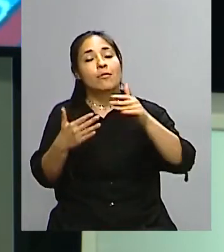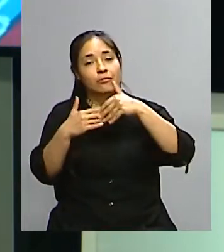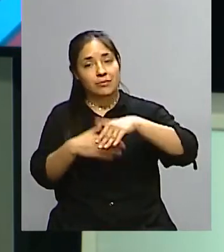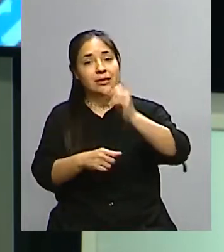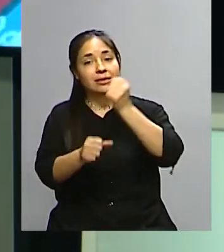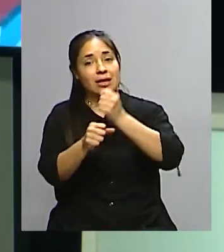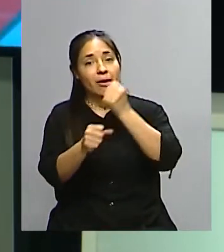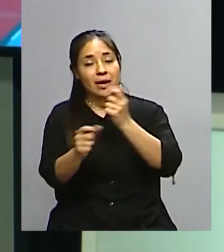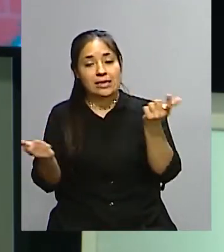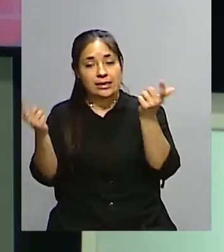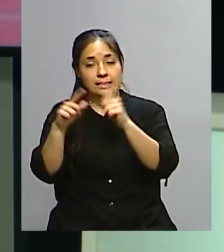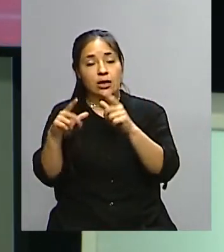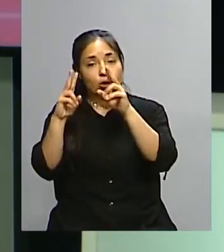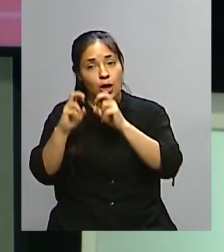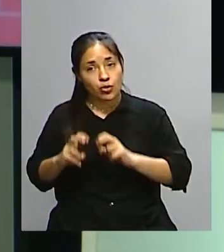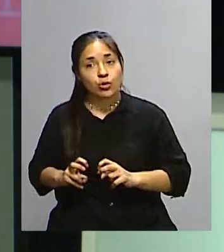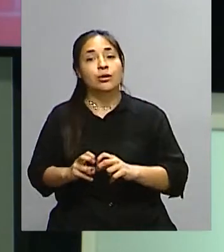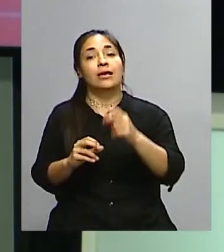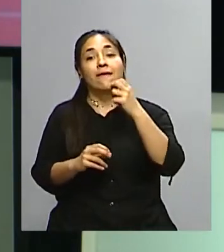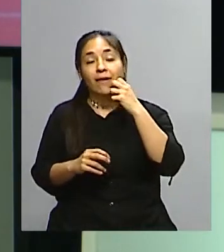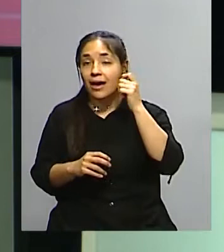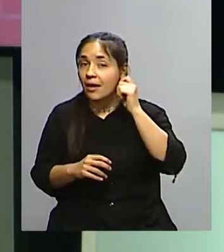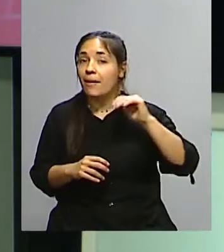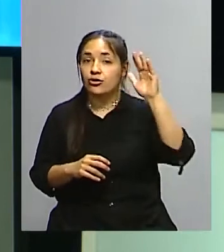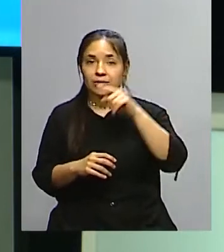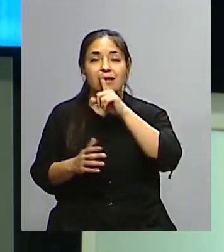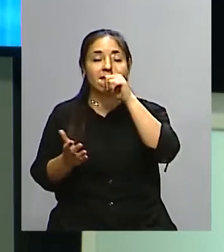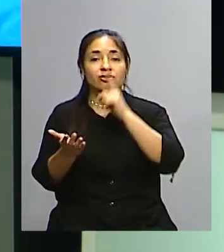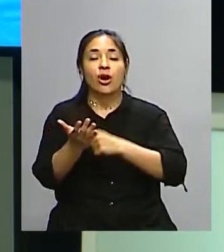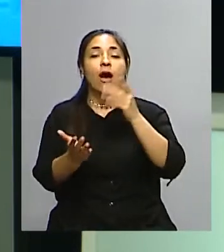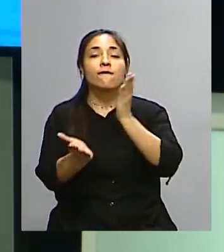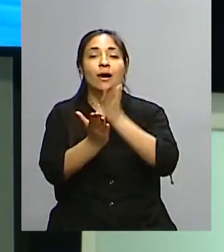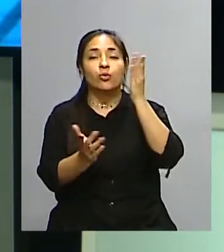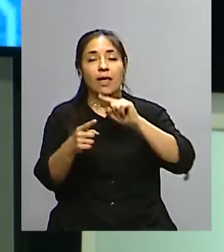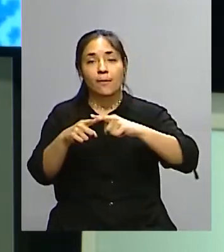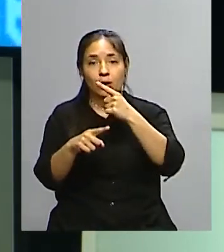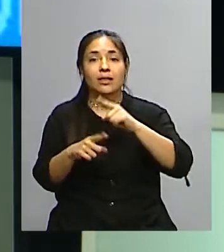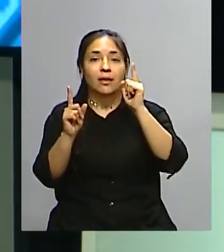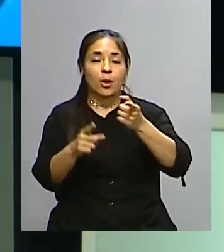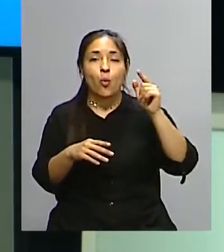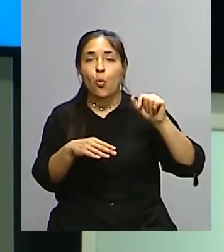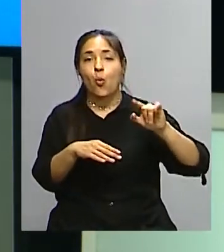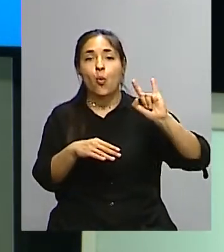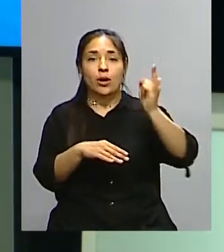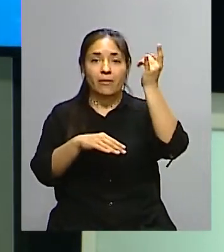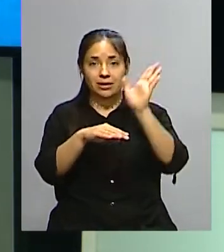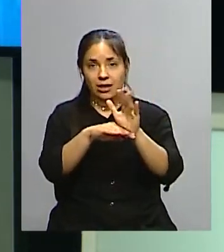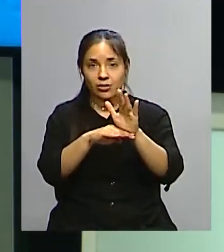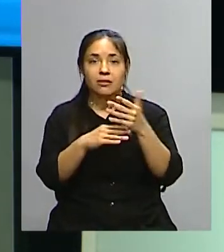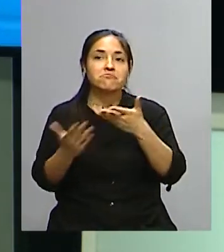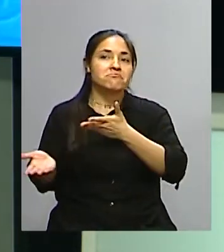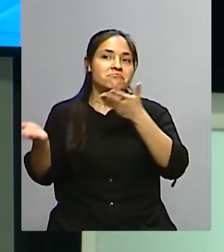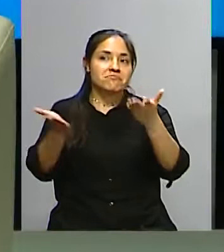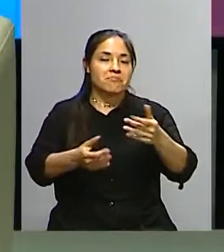en este Centro de Estudio de Vejeces y Envejecimiento Poblacional, una decisión que ha tomado la Facultad de Ciencias Políticas y la Universidad Nacional de Cuyo, que es muy bienvenida.